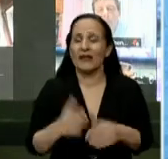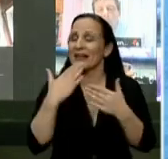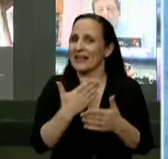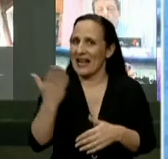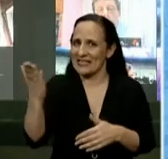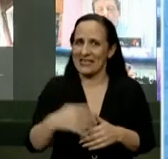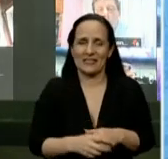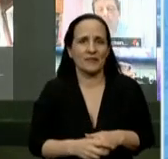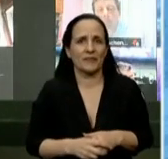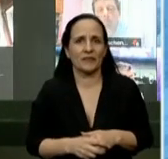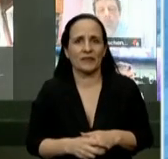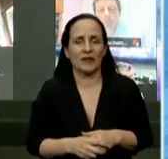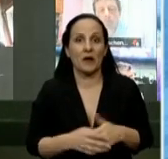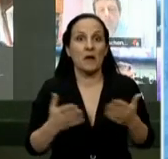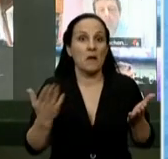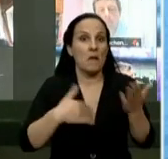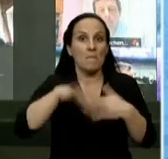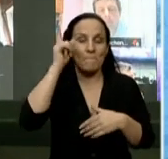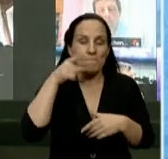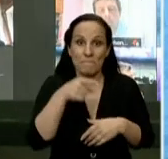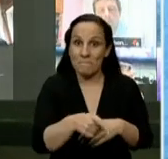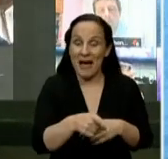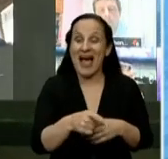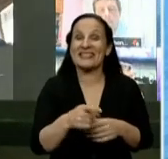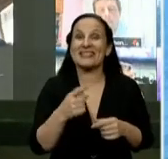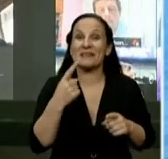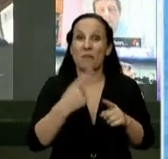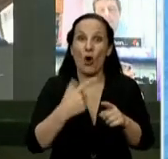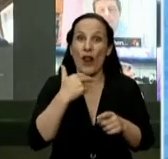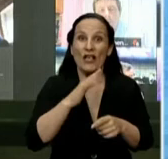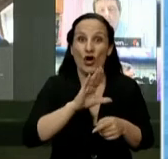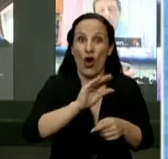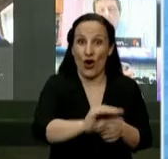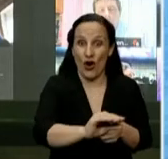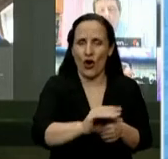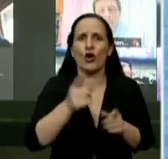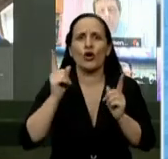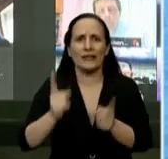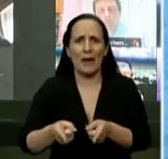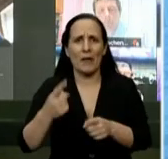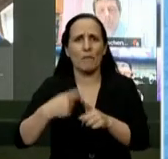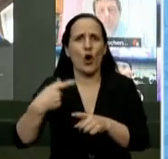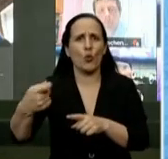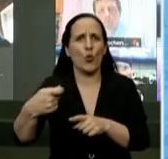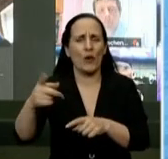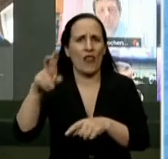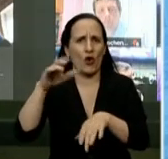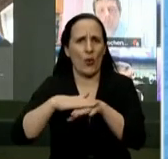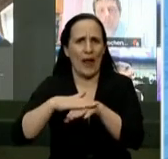gracias, presidente, especialmente a los beneficiarios de la asignación universal por hijo y también a los jubilados que cobran la